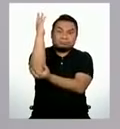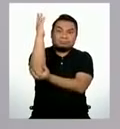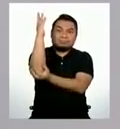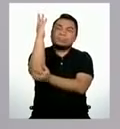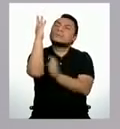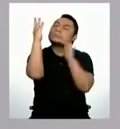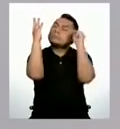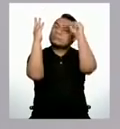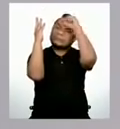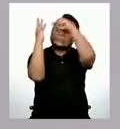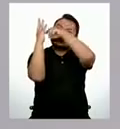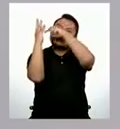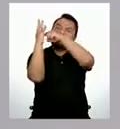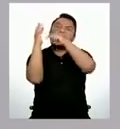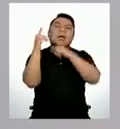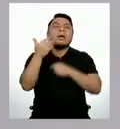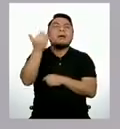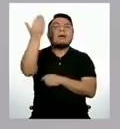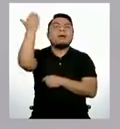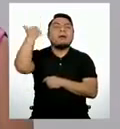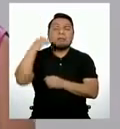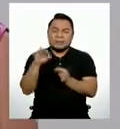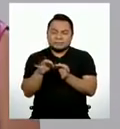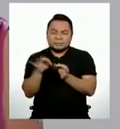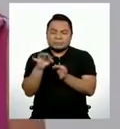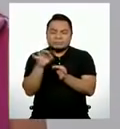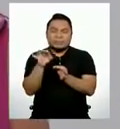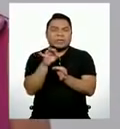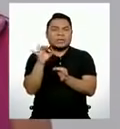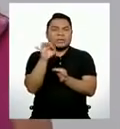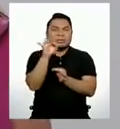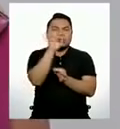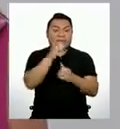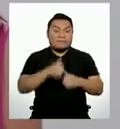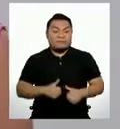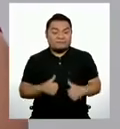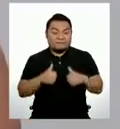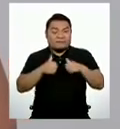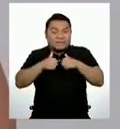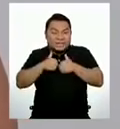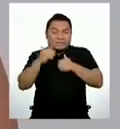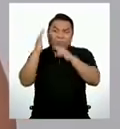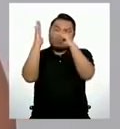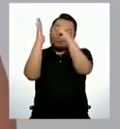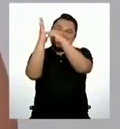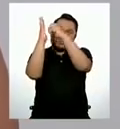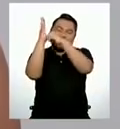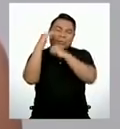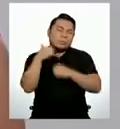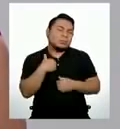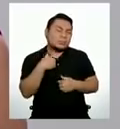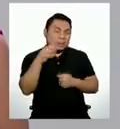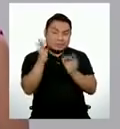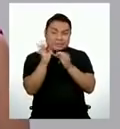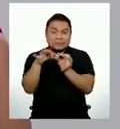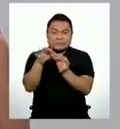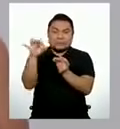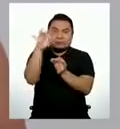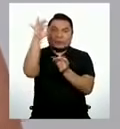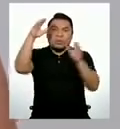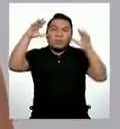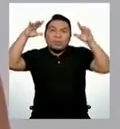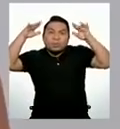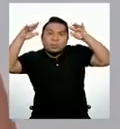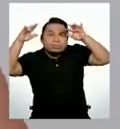un piadoso y antiguo espíritu guardián. El espíritu que había escuchado el lamento de este hombre,